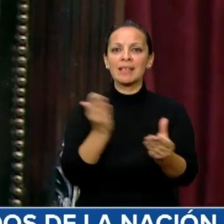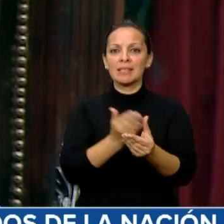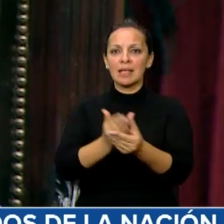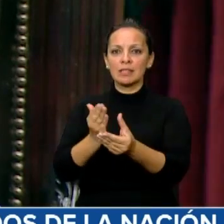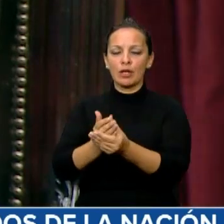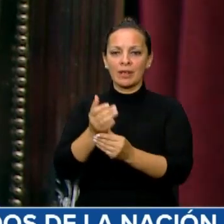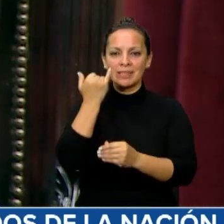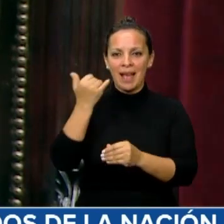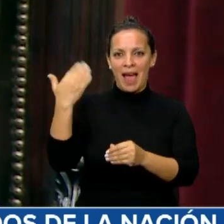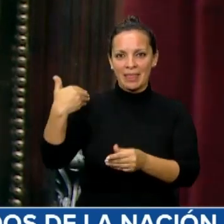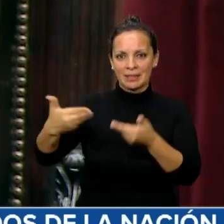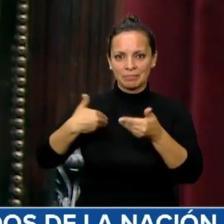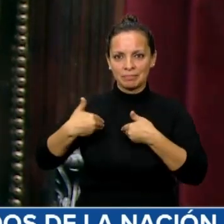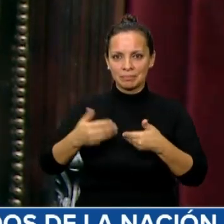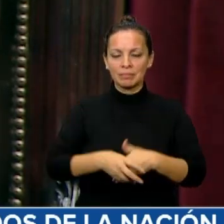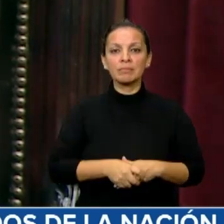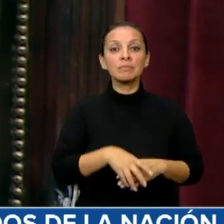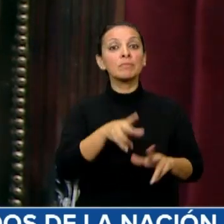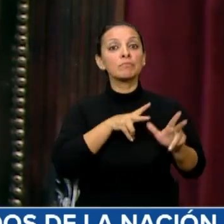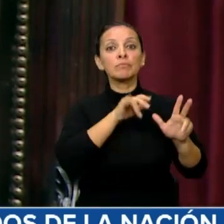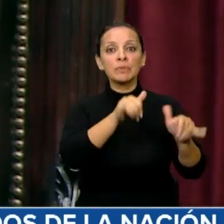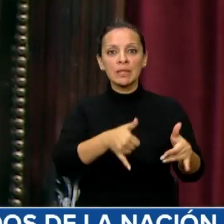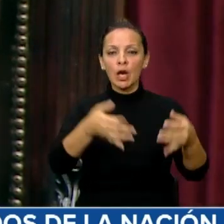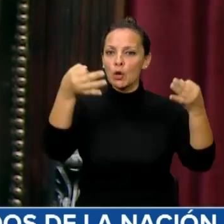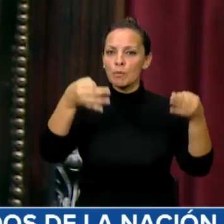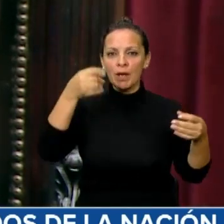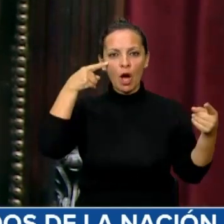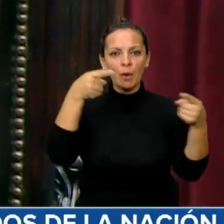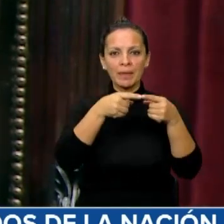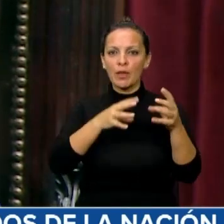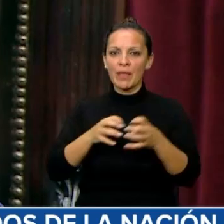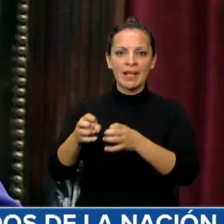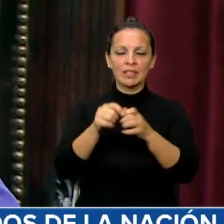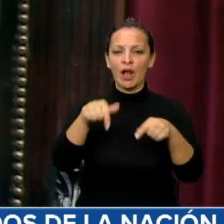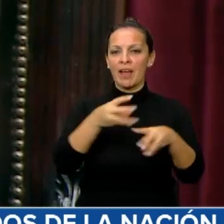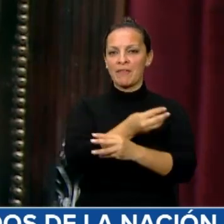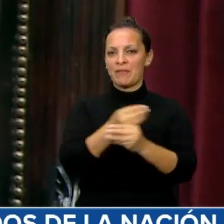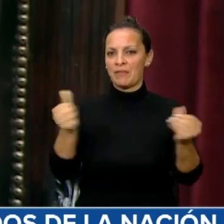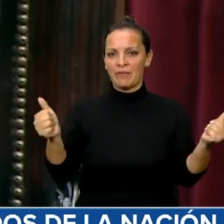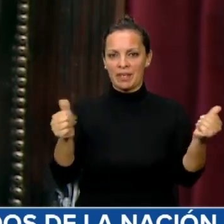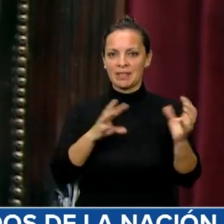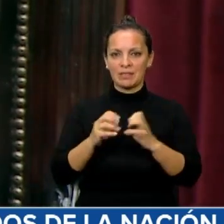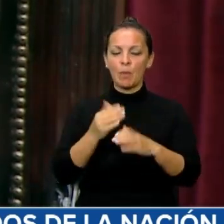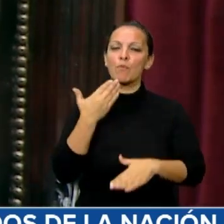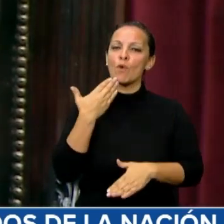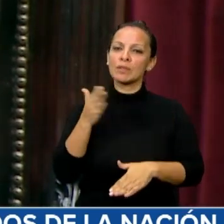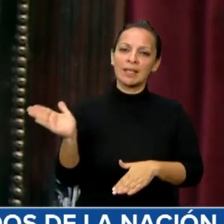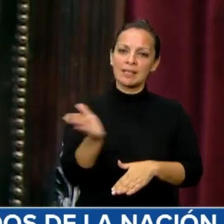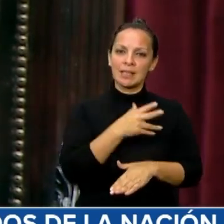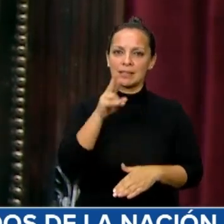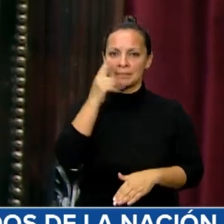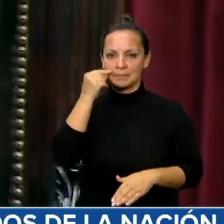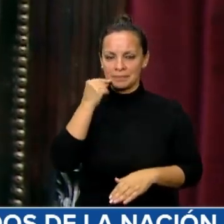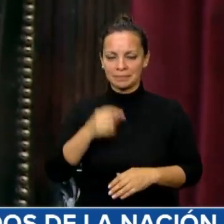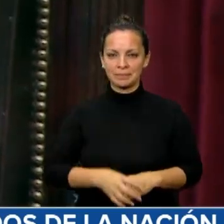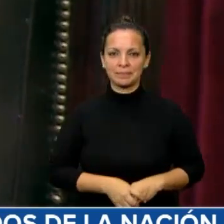solicitadas por los señores diputados. Habiéndose cumplido el objetivo de la misma, Queda levantada la sesión. Gracias a todos y a todas.